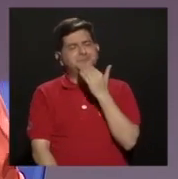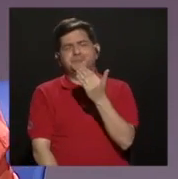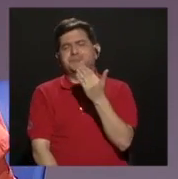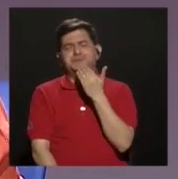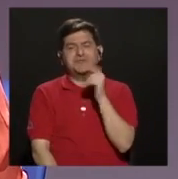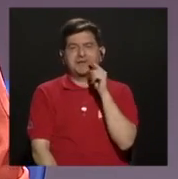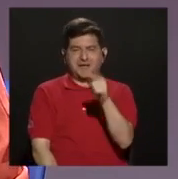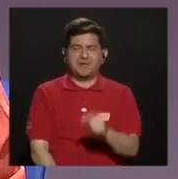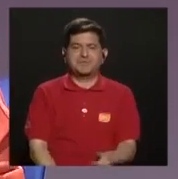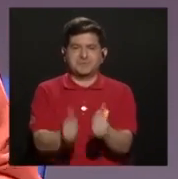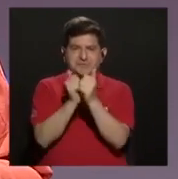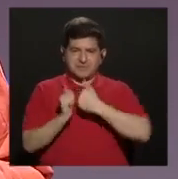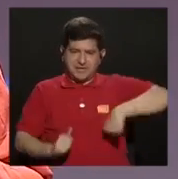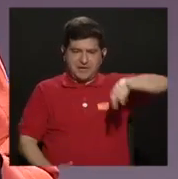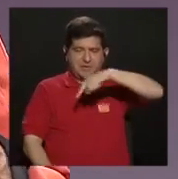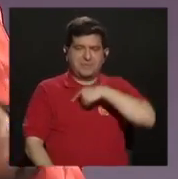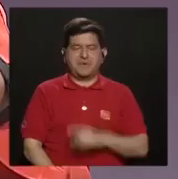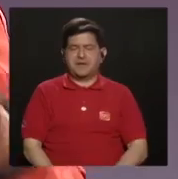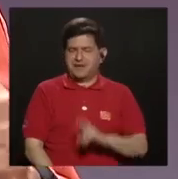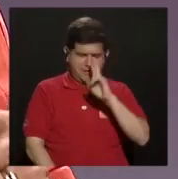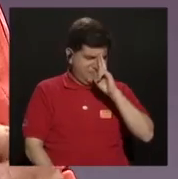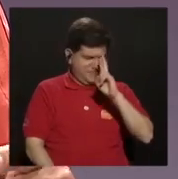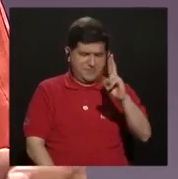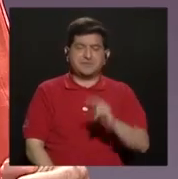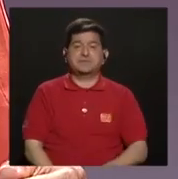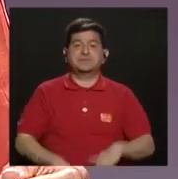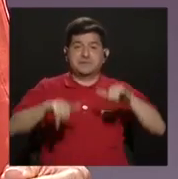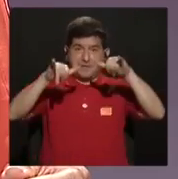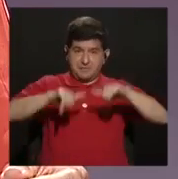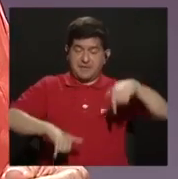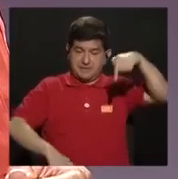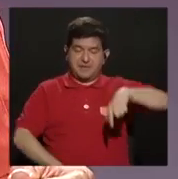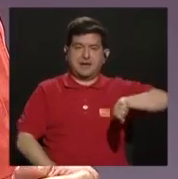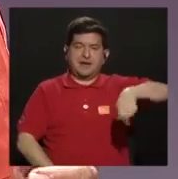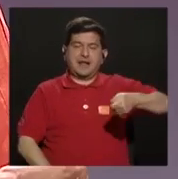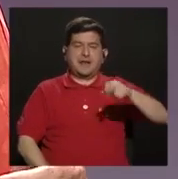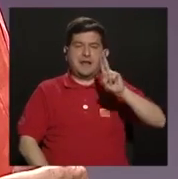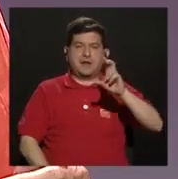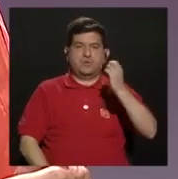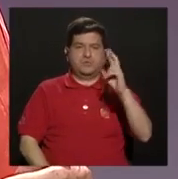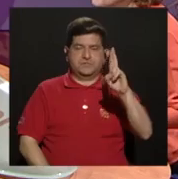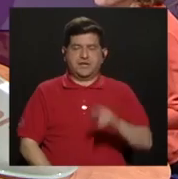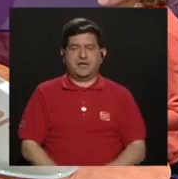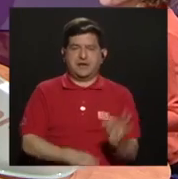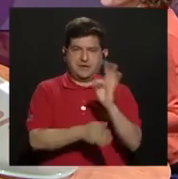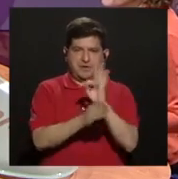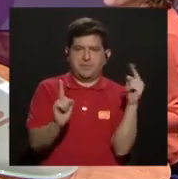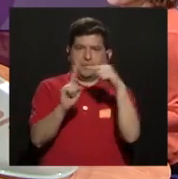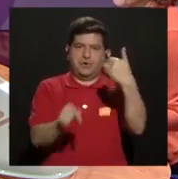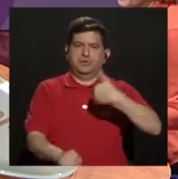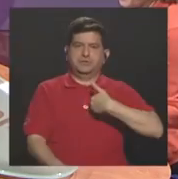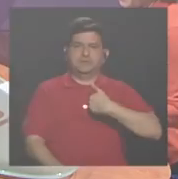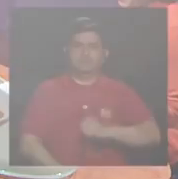a usted que nos acompaña en Irreverencias y quédese con Canal UCR TV Consentido.